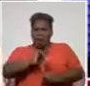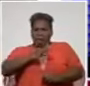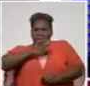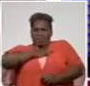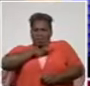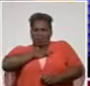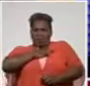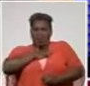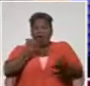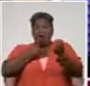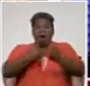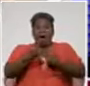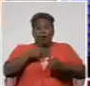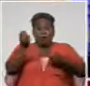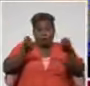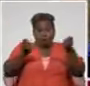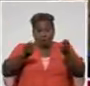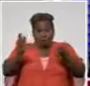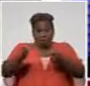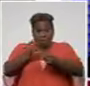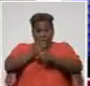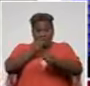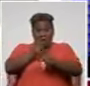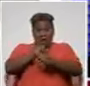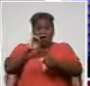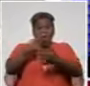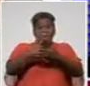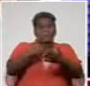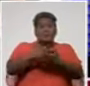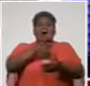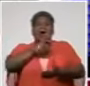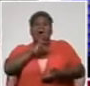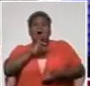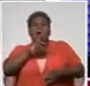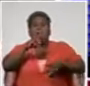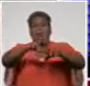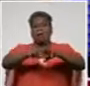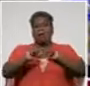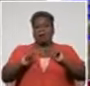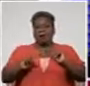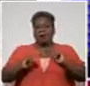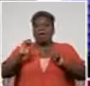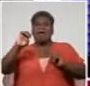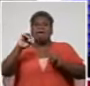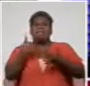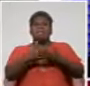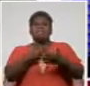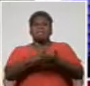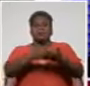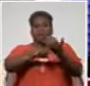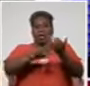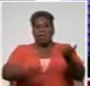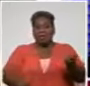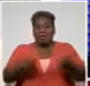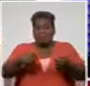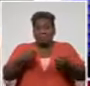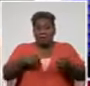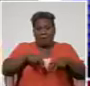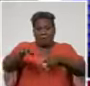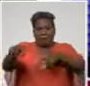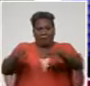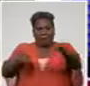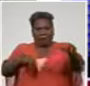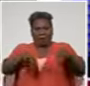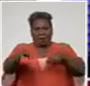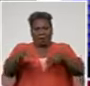de uso especializado, de las empresas de servicio Agua de La Habana, Texas, la empresa eléctrica, que eso tiene que tener un nivel de circulación porque